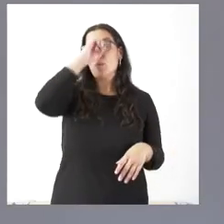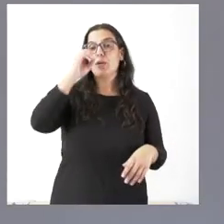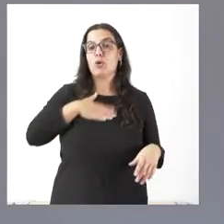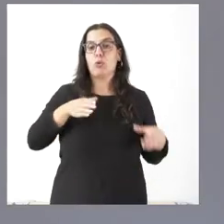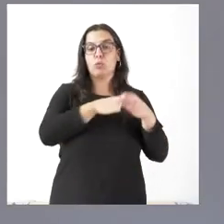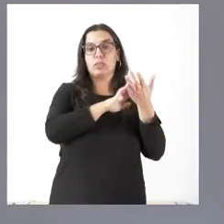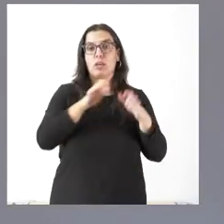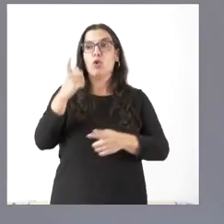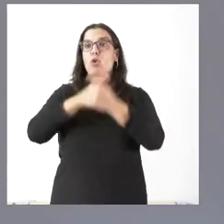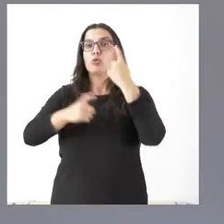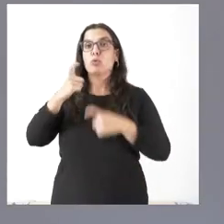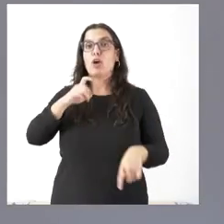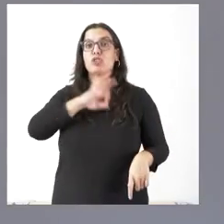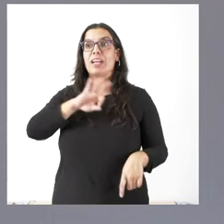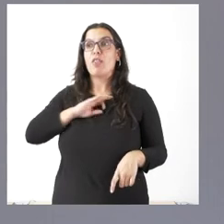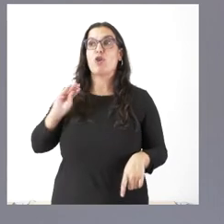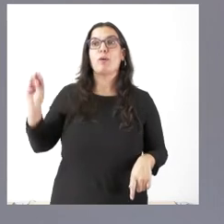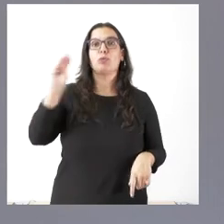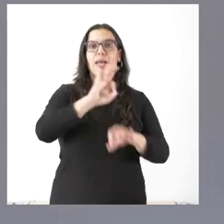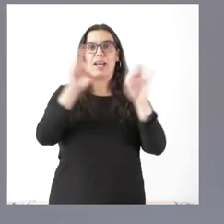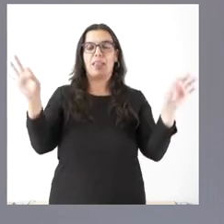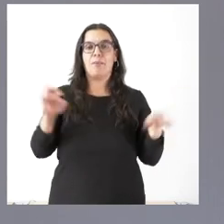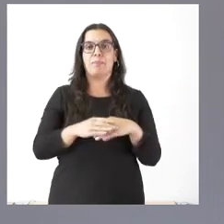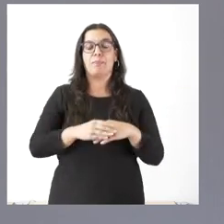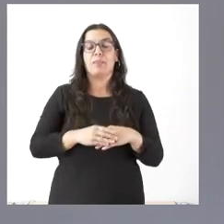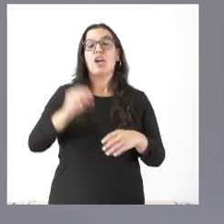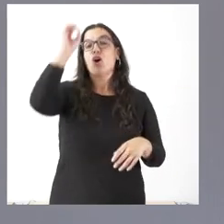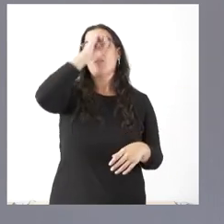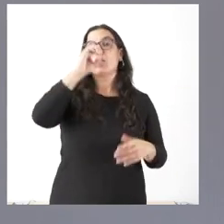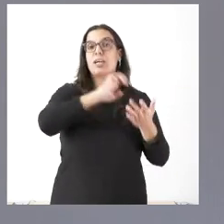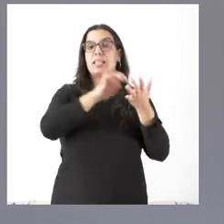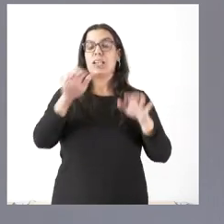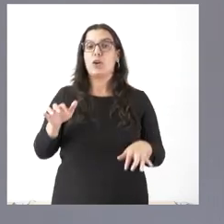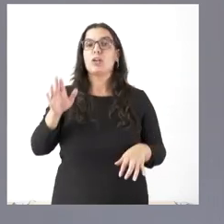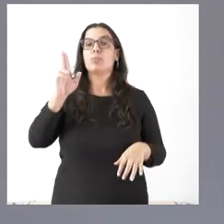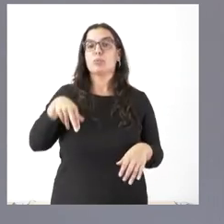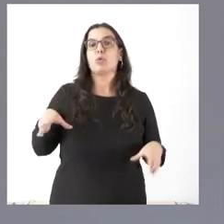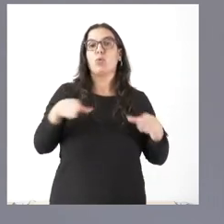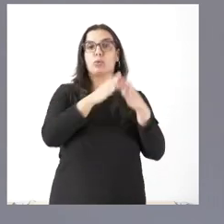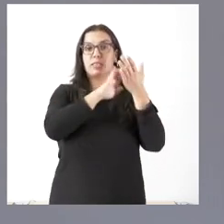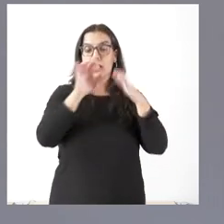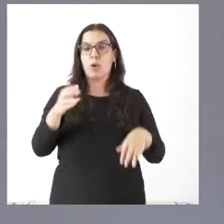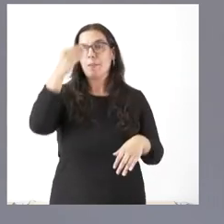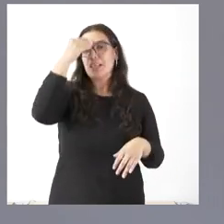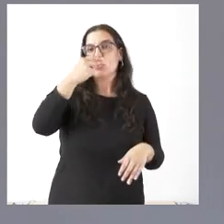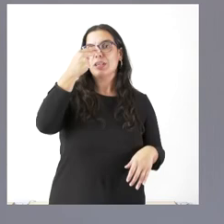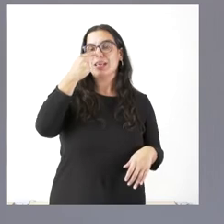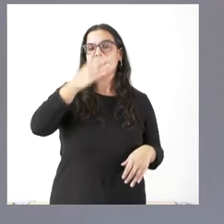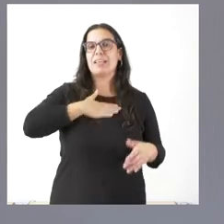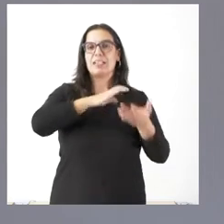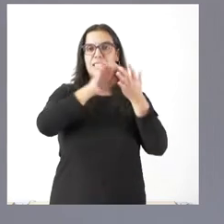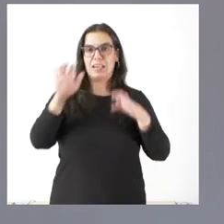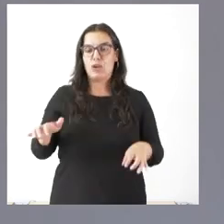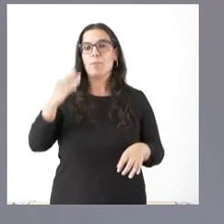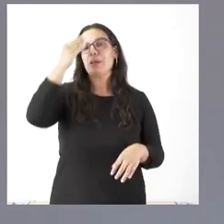hemos consultado a ningún senador. La posición de Castilla y León es la posición de la Junta de Castilla y León pensando en los intereses de Castilla y León,